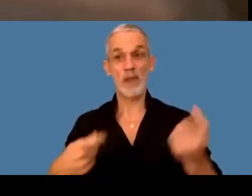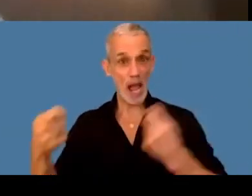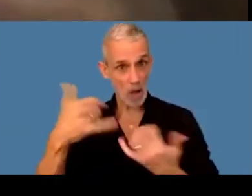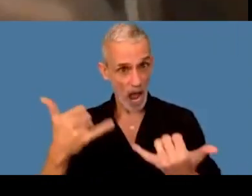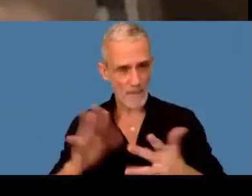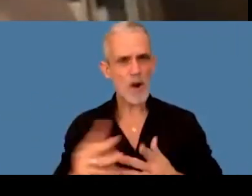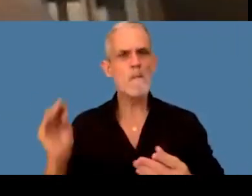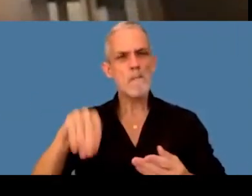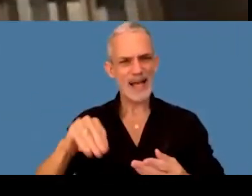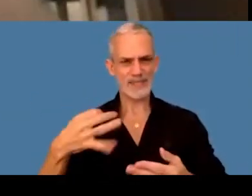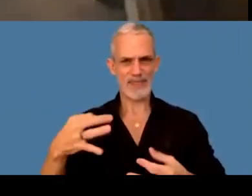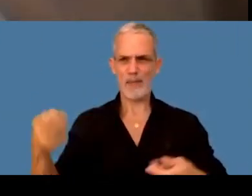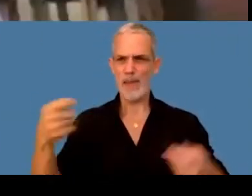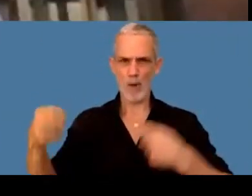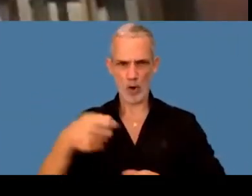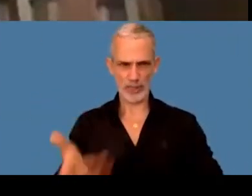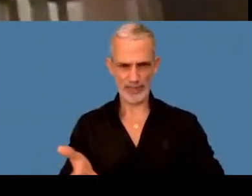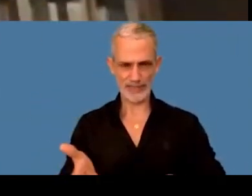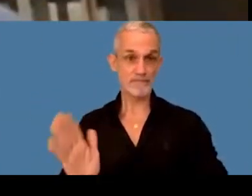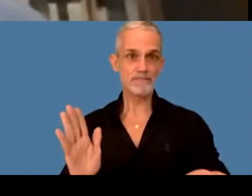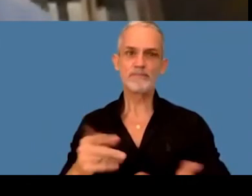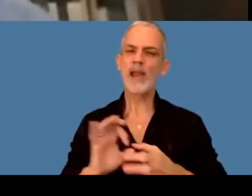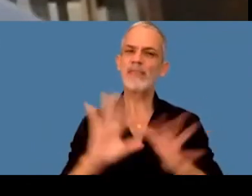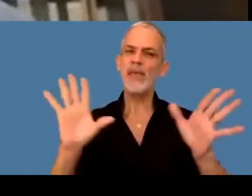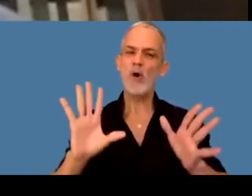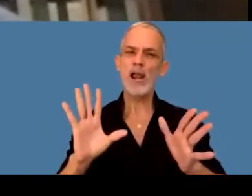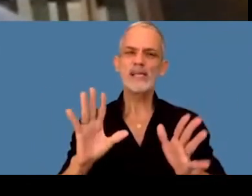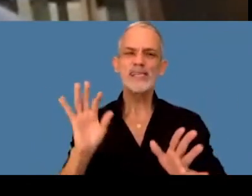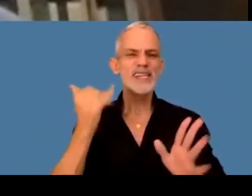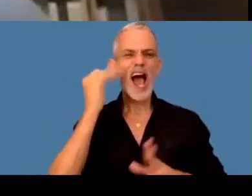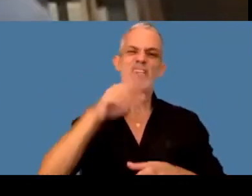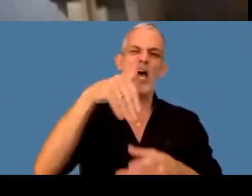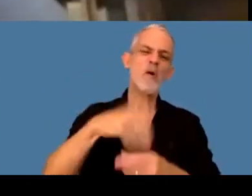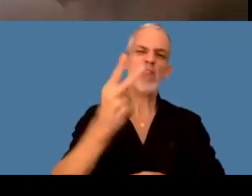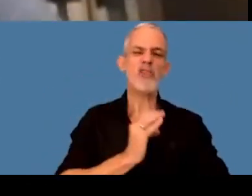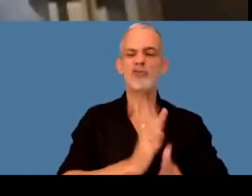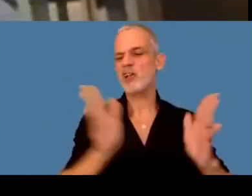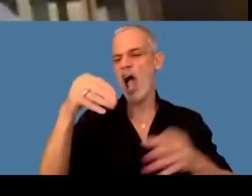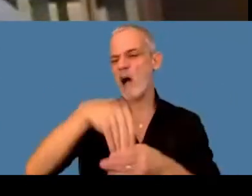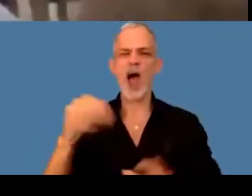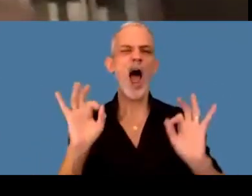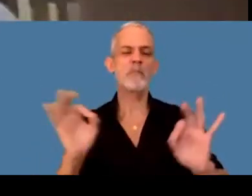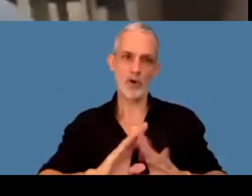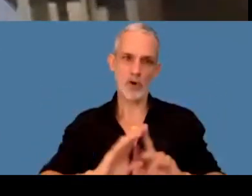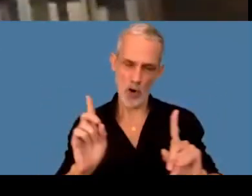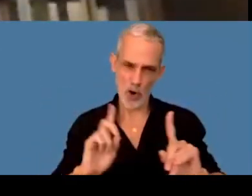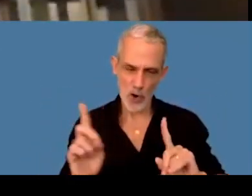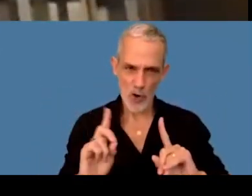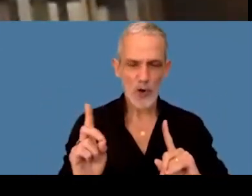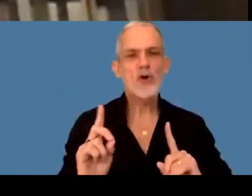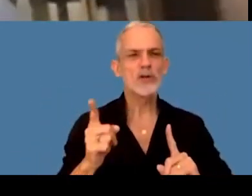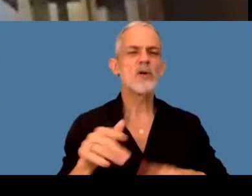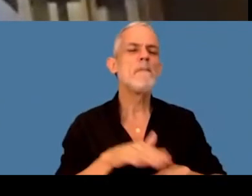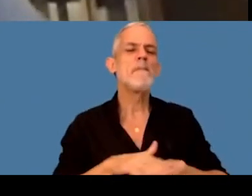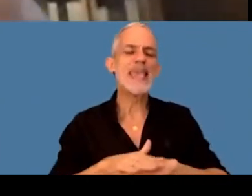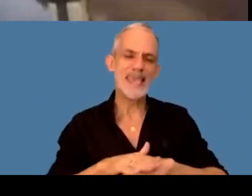Porque esta democracia no alcanza con votar cada 2 años. Eso es lo mínimo